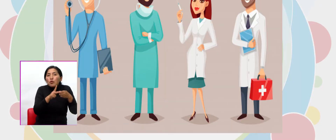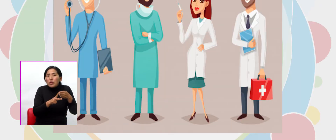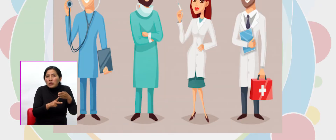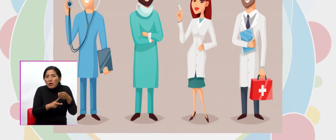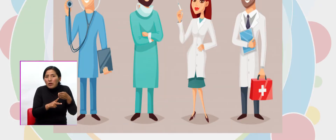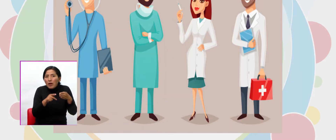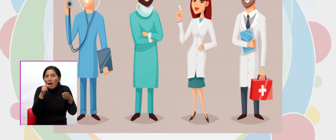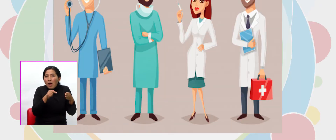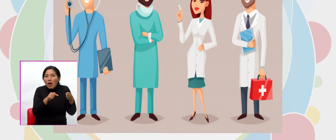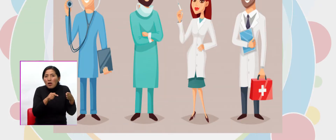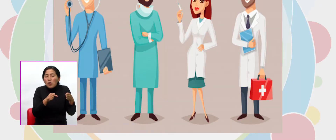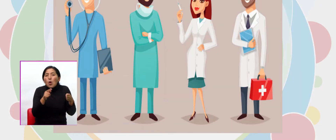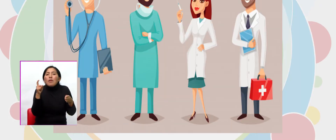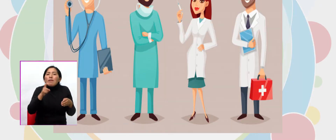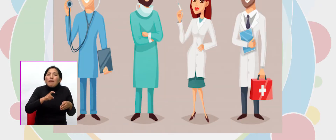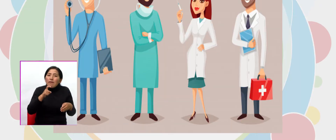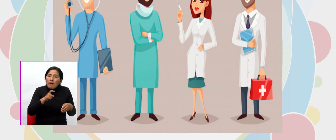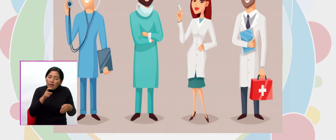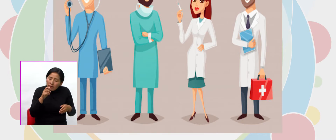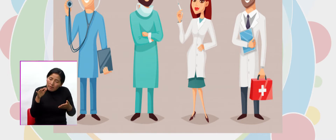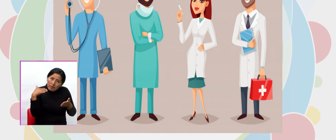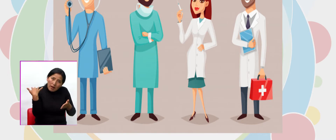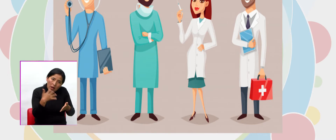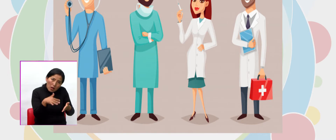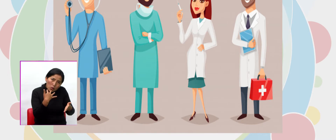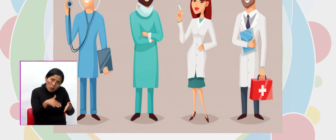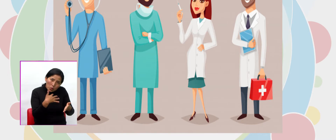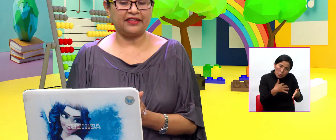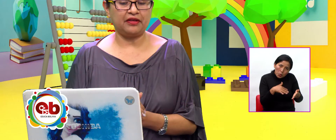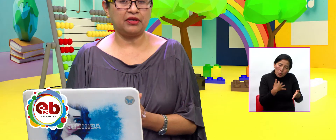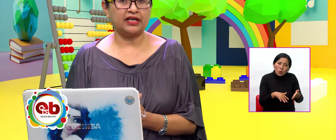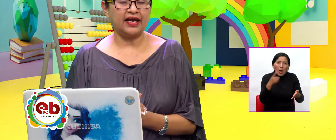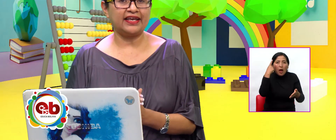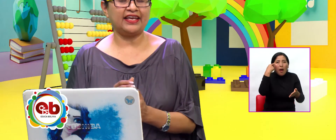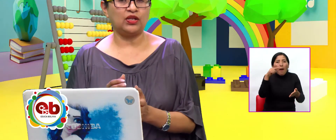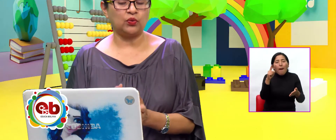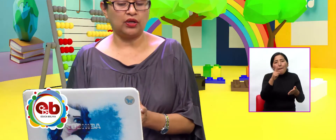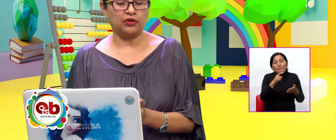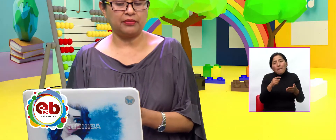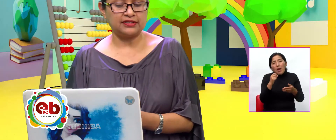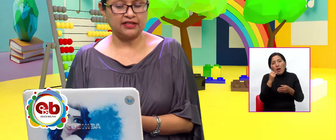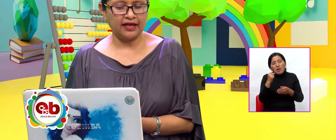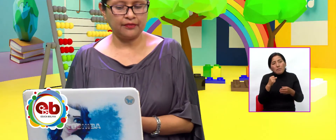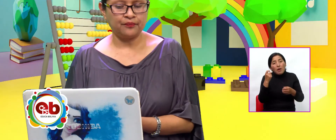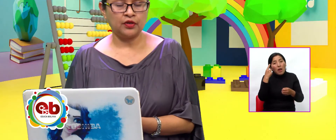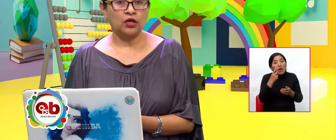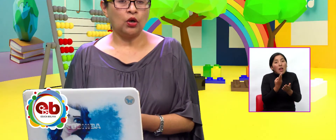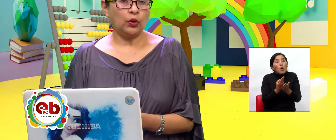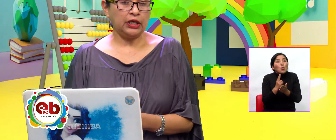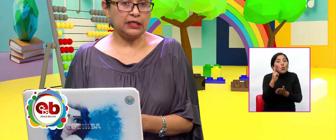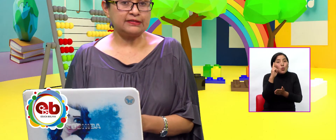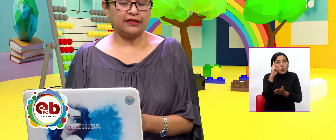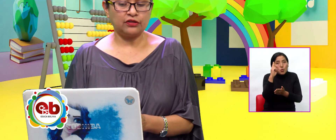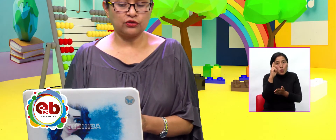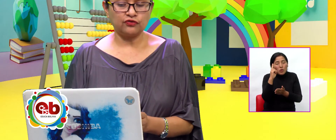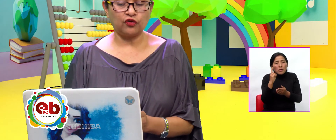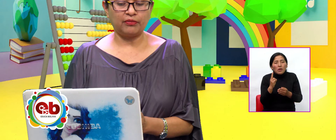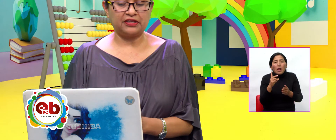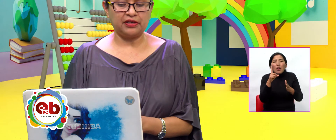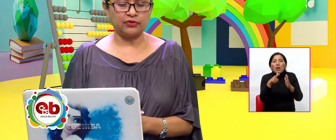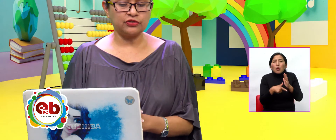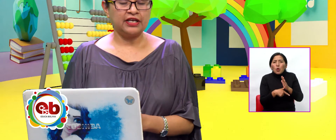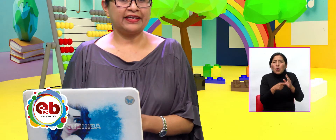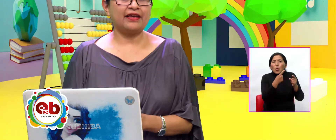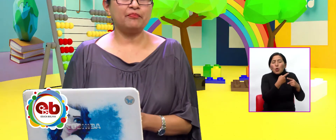requirió muchos años de estudio En la preparación académica en una universidad Y centros